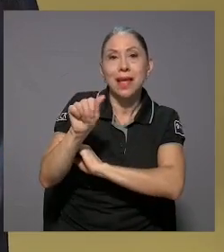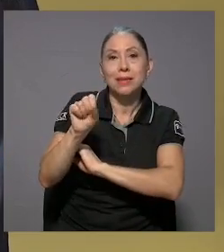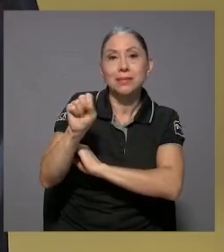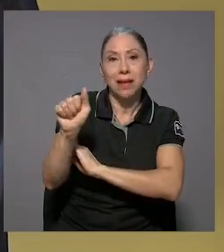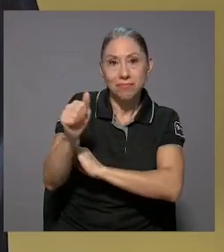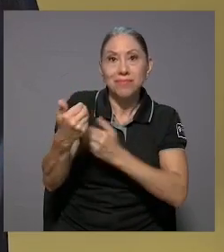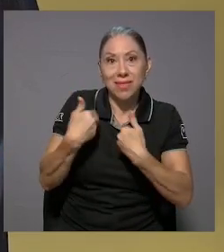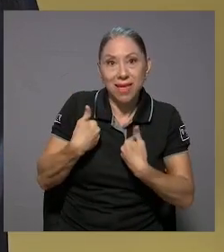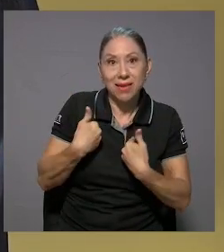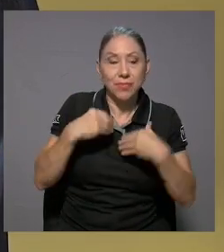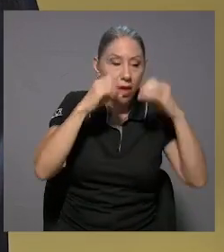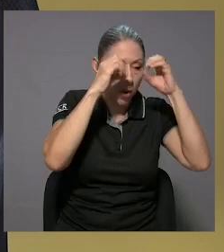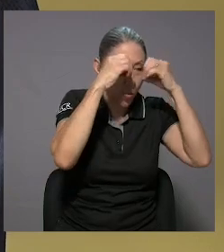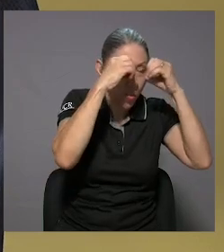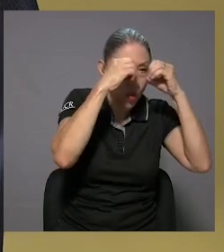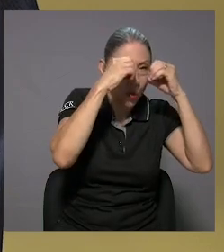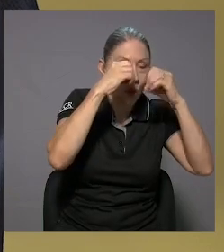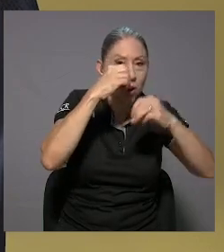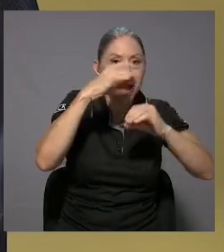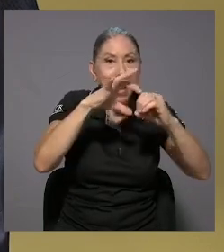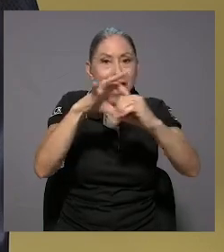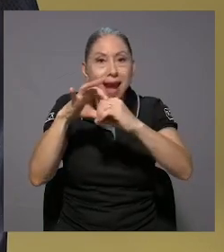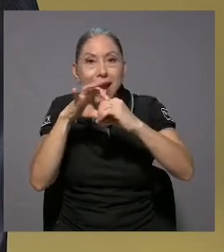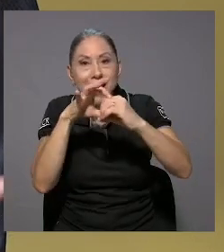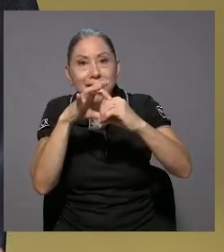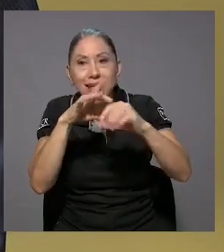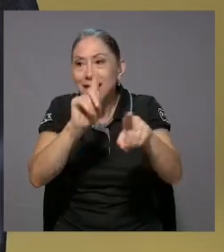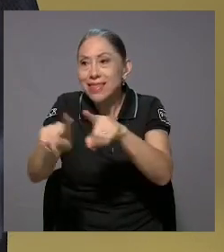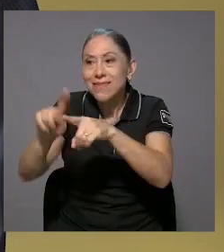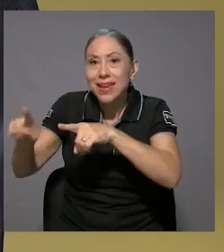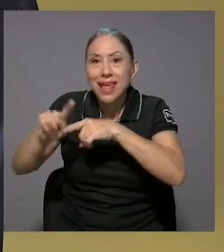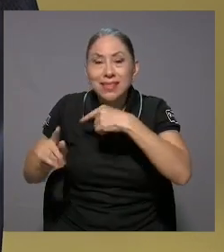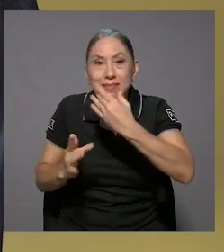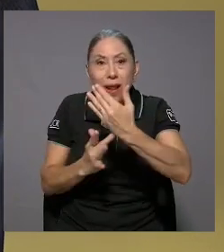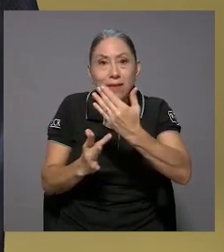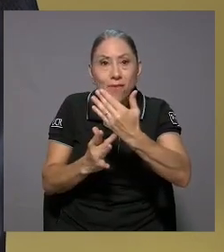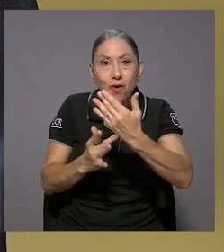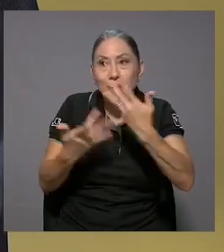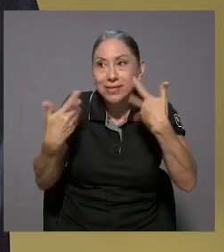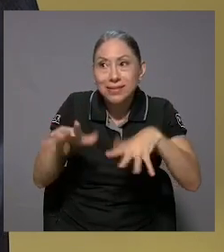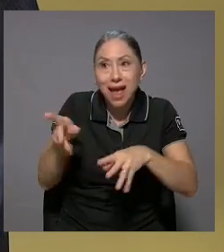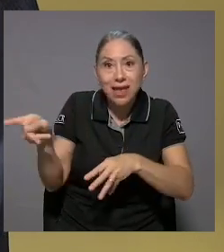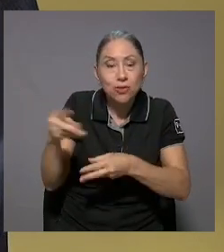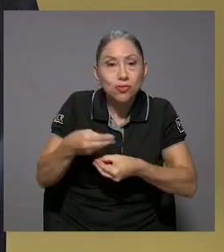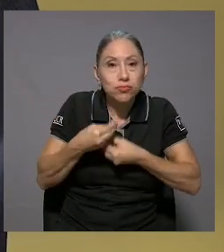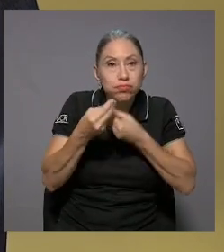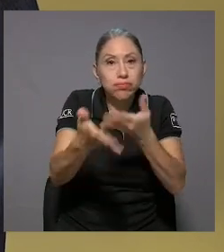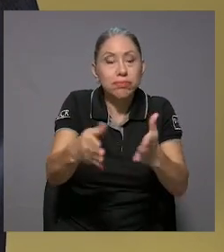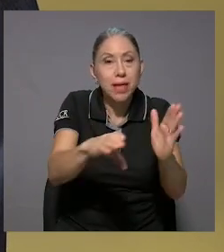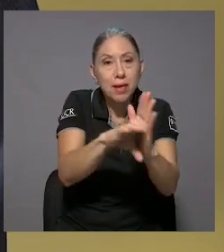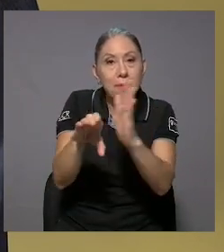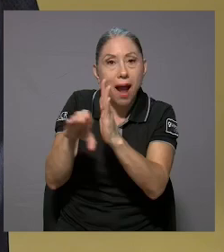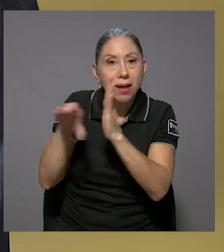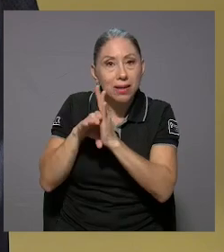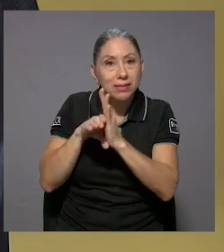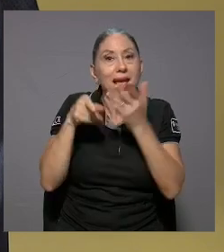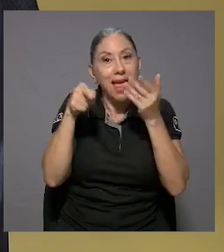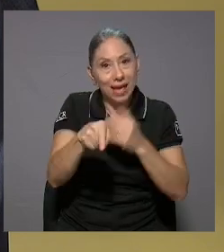disposición, Google Earth, o sea, hay plataformas ya que ellos brindan también imágenes, eso es una